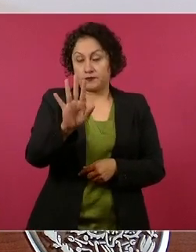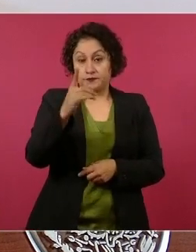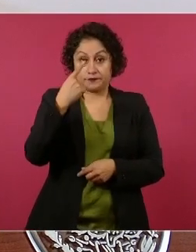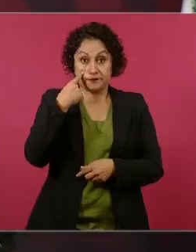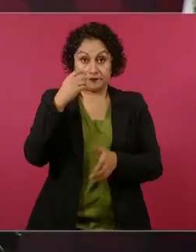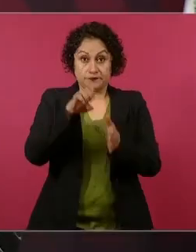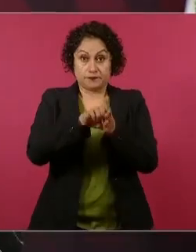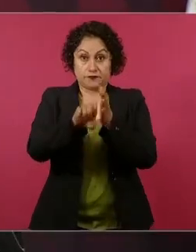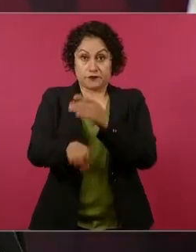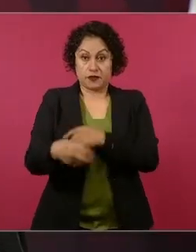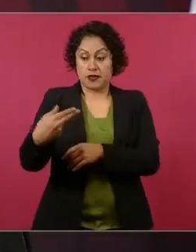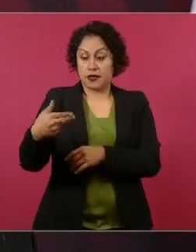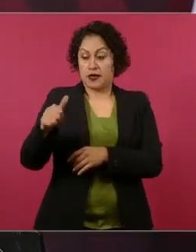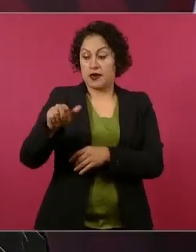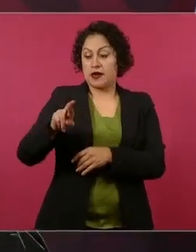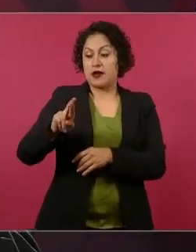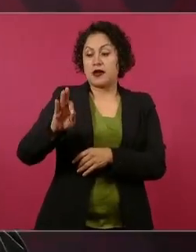Harfuch,